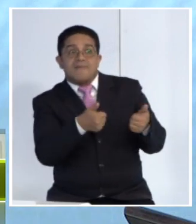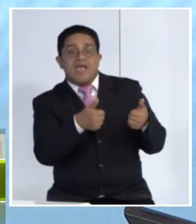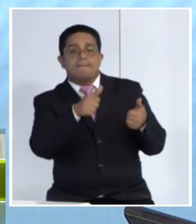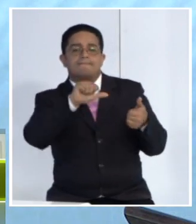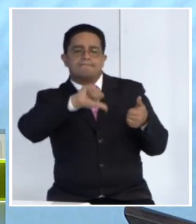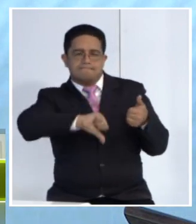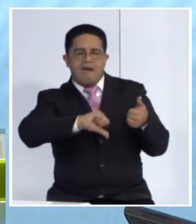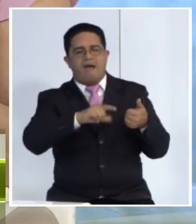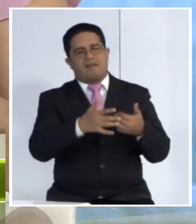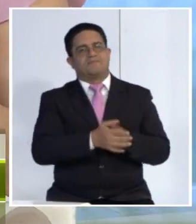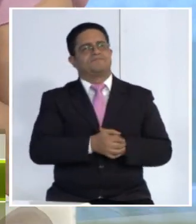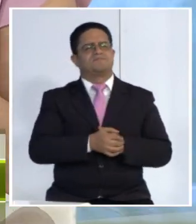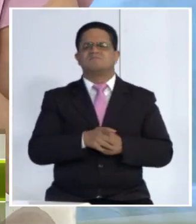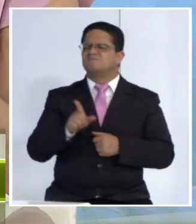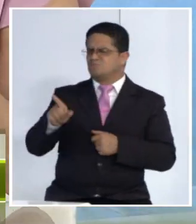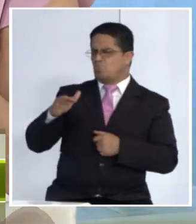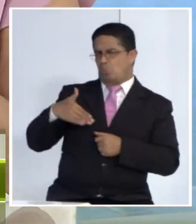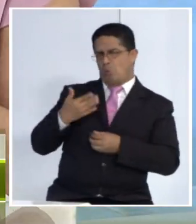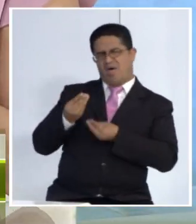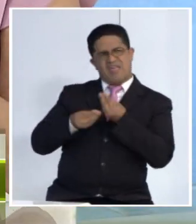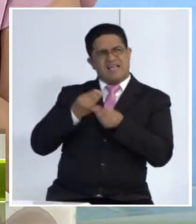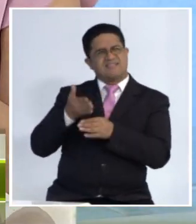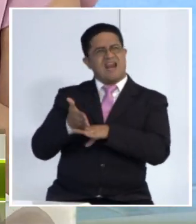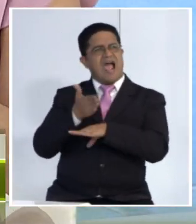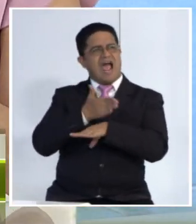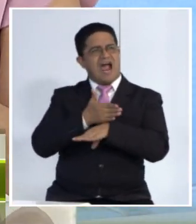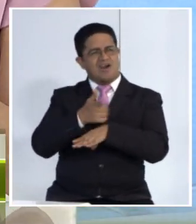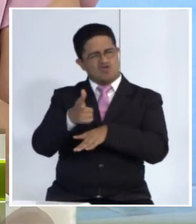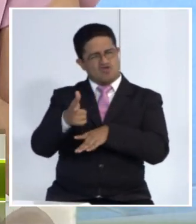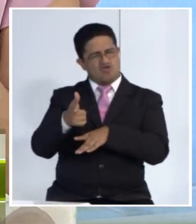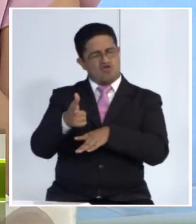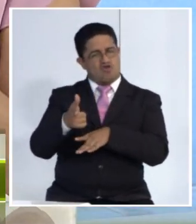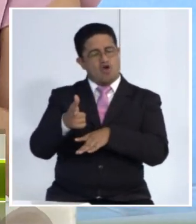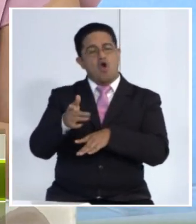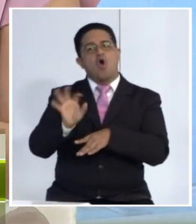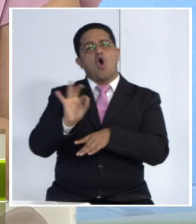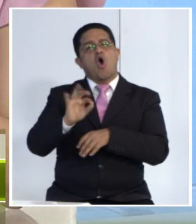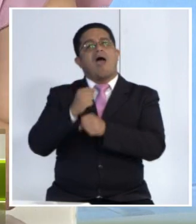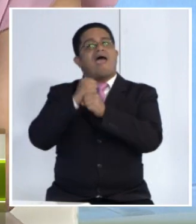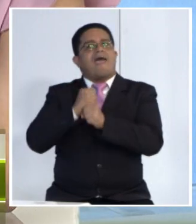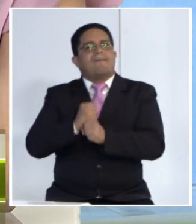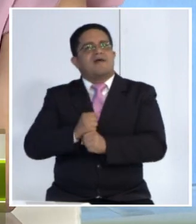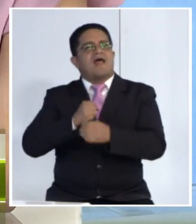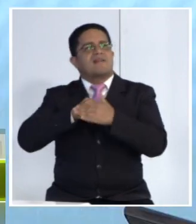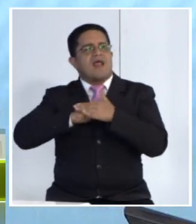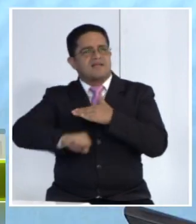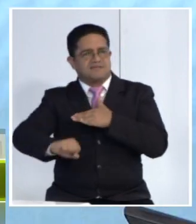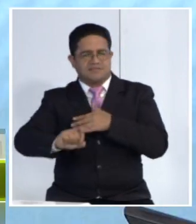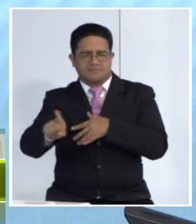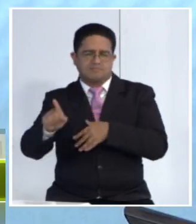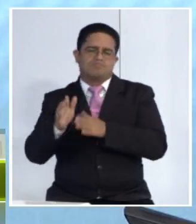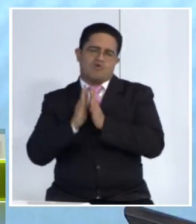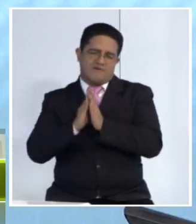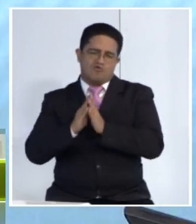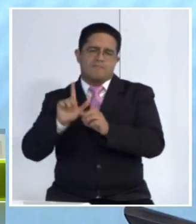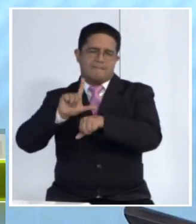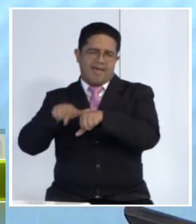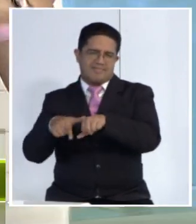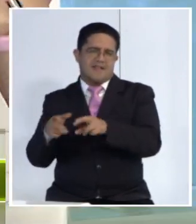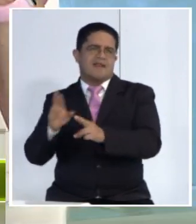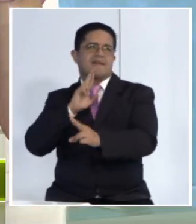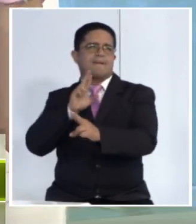labio o del paladar. ¿Se puede hacer algo en el proceso de formación del feto o hay que esperar que nazca? Esto me lo responde al regreso, ya su cara me